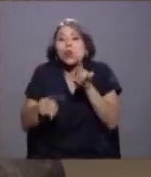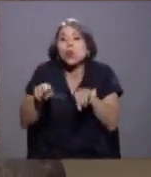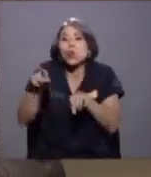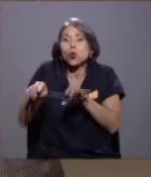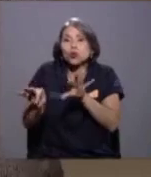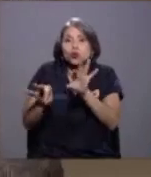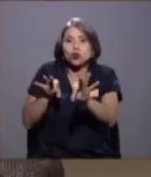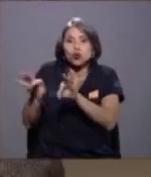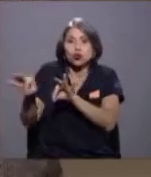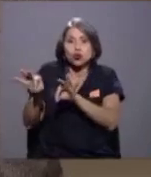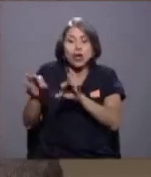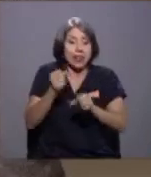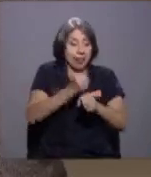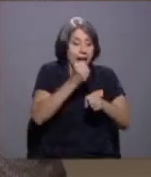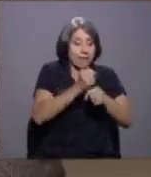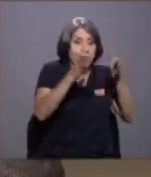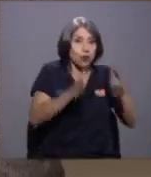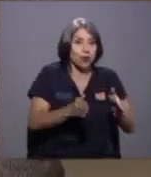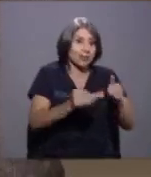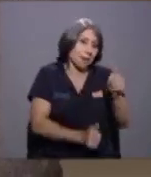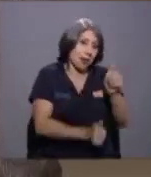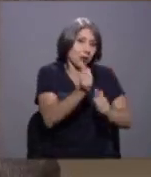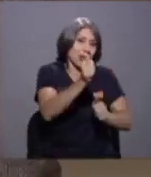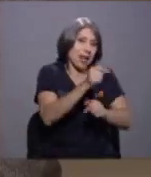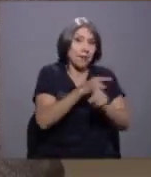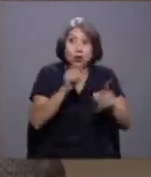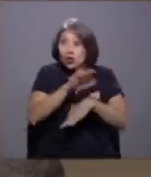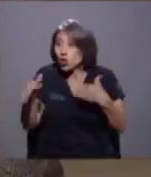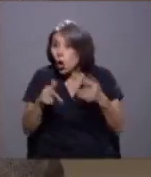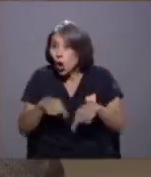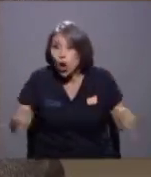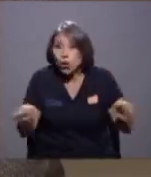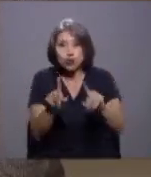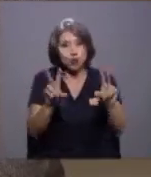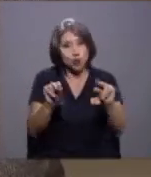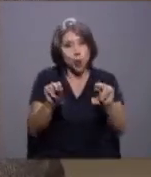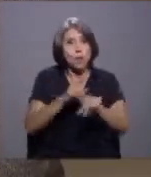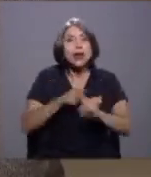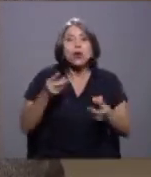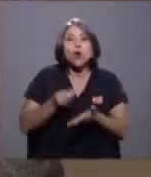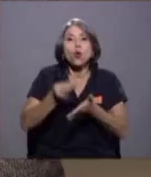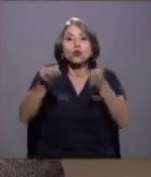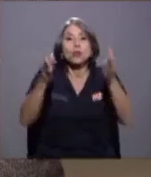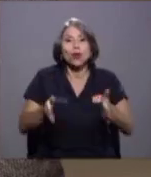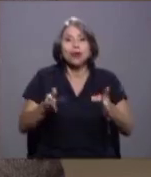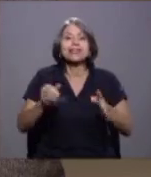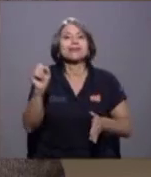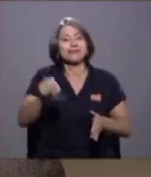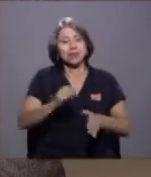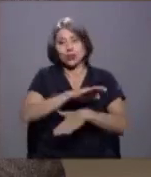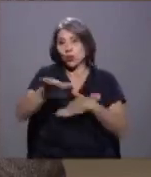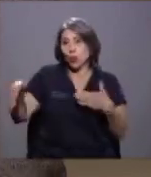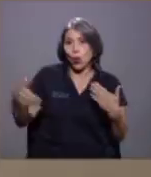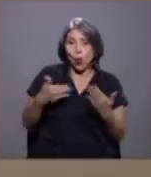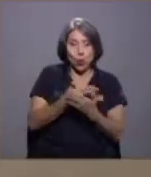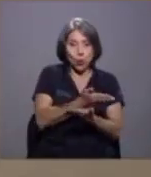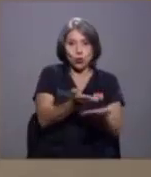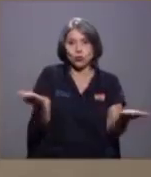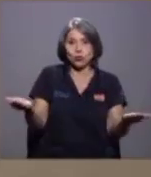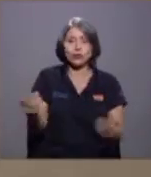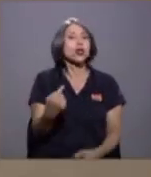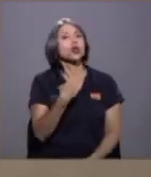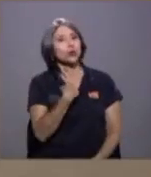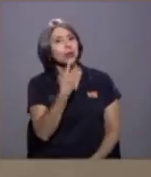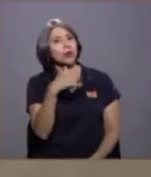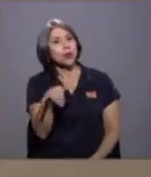trabajadores es la mayoría de la gente, pero no todos, pero consumidores somos todos, ¿verdad? Yo eso le digo a mis estudiantes, y creo que